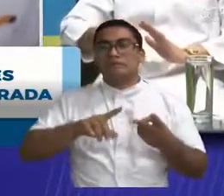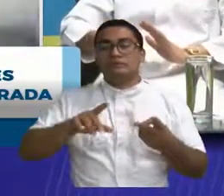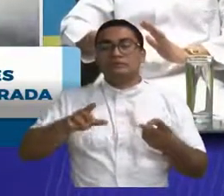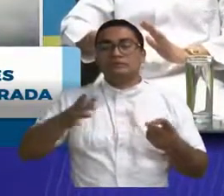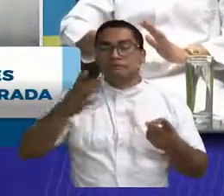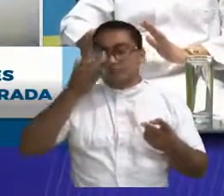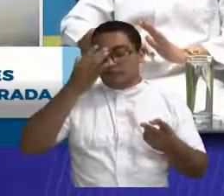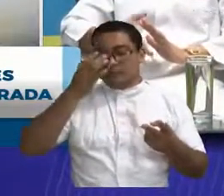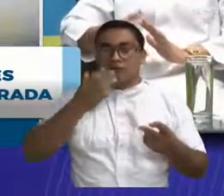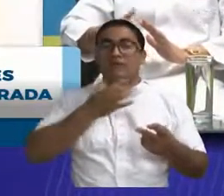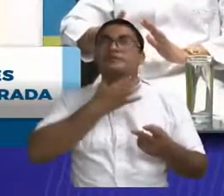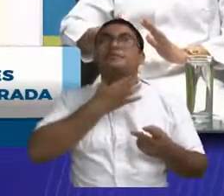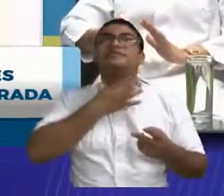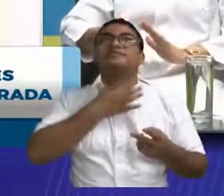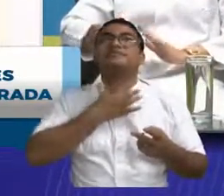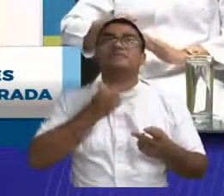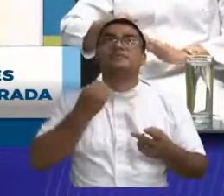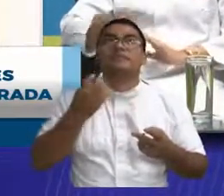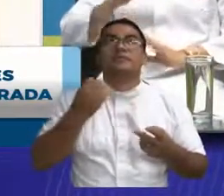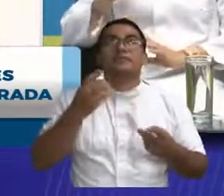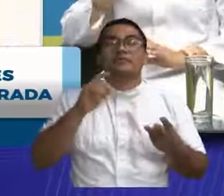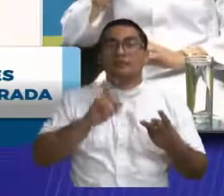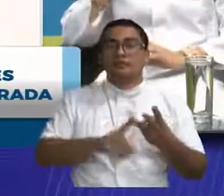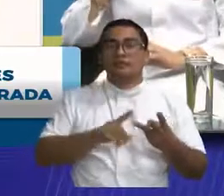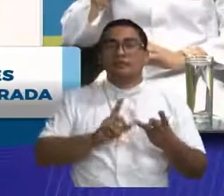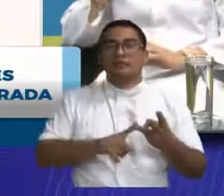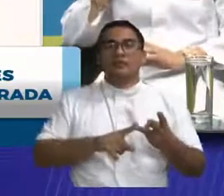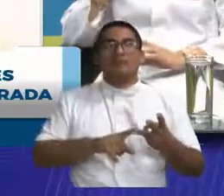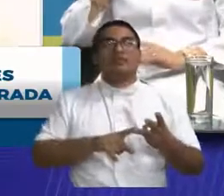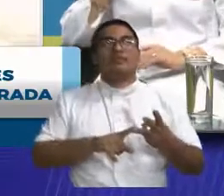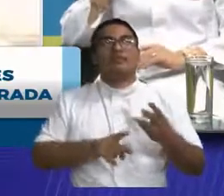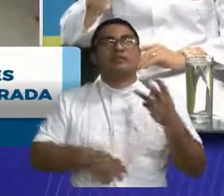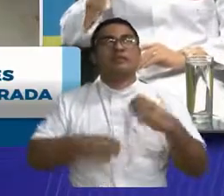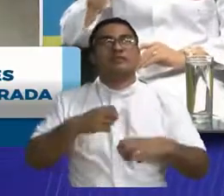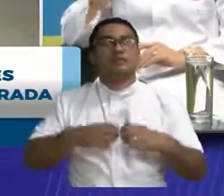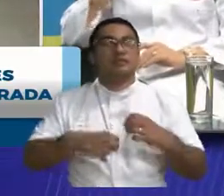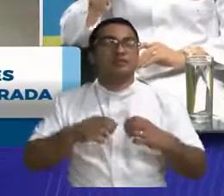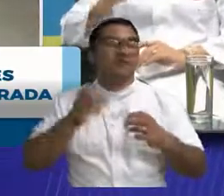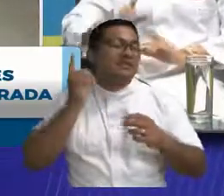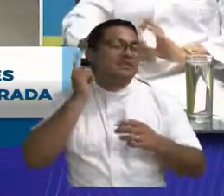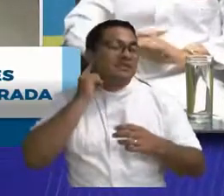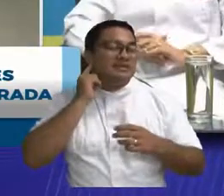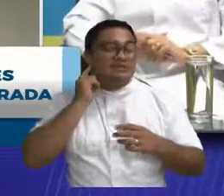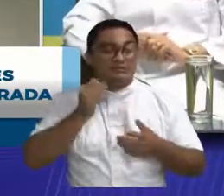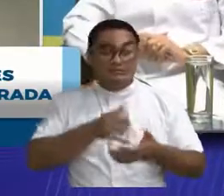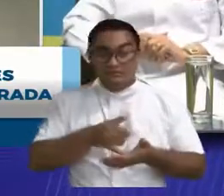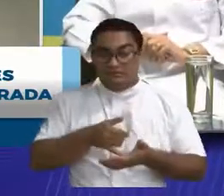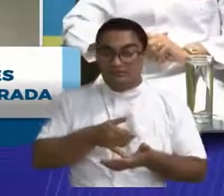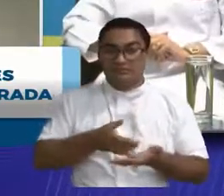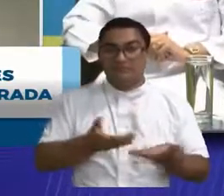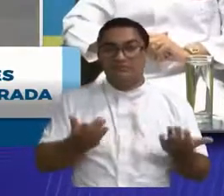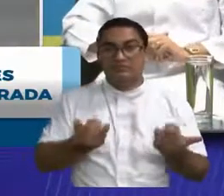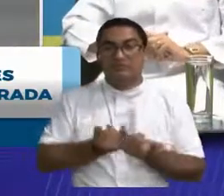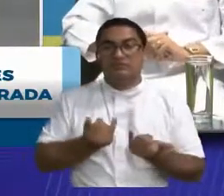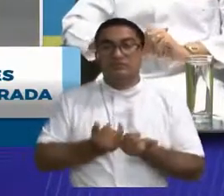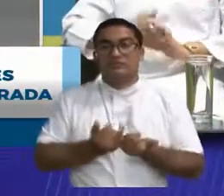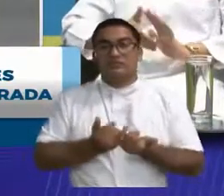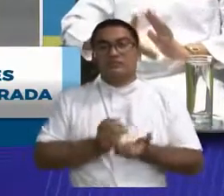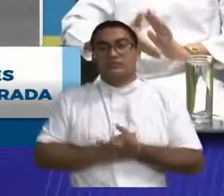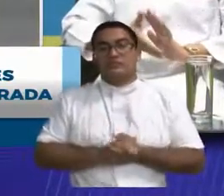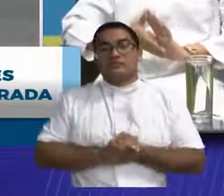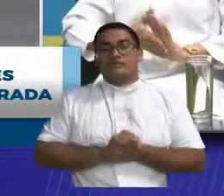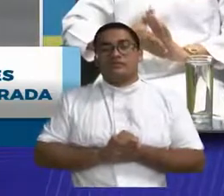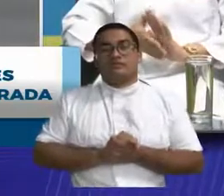la amigdalitis, la bronquitis y también los problemas de los oídos, porque esto tiene que ver con el aparato respiratorio.